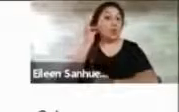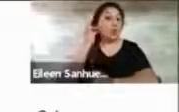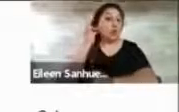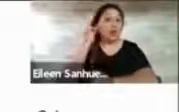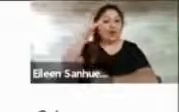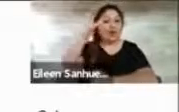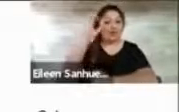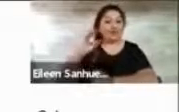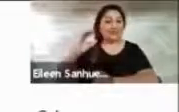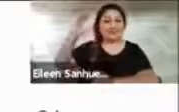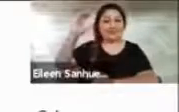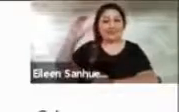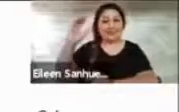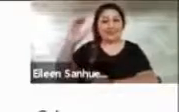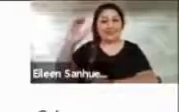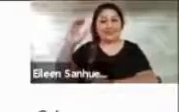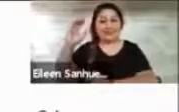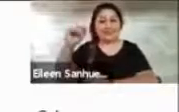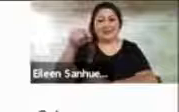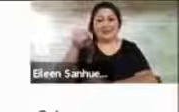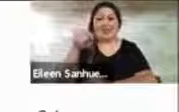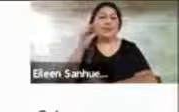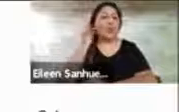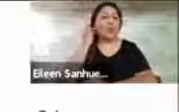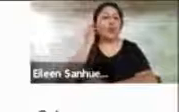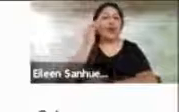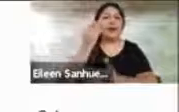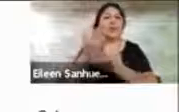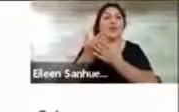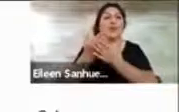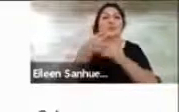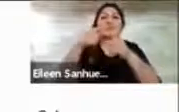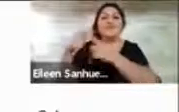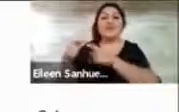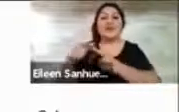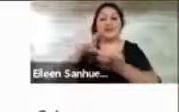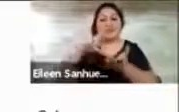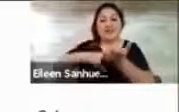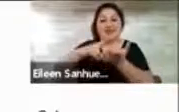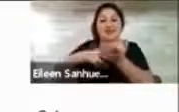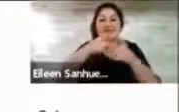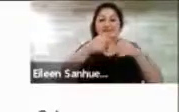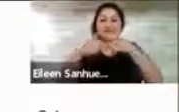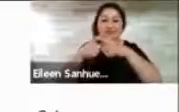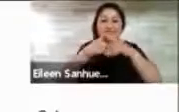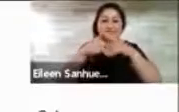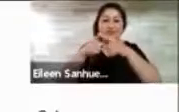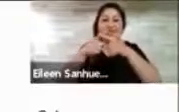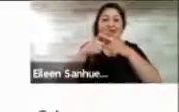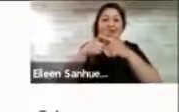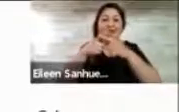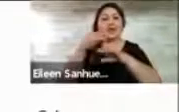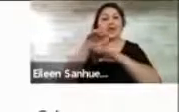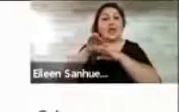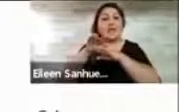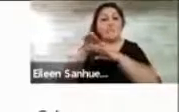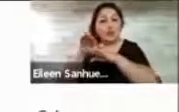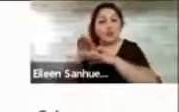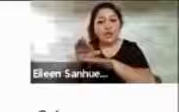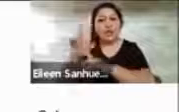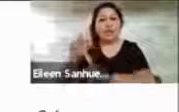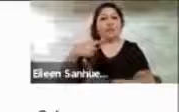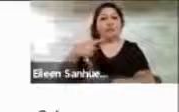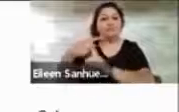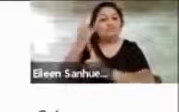de distintas realidades sociales, que han aportado a la ciencia de distintas formas y que han